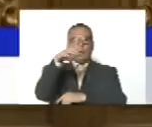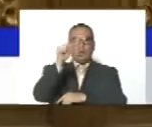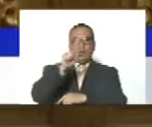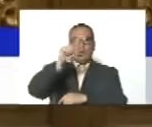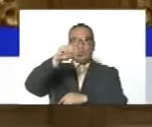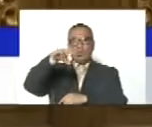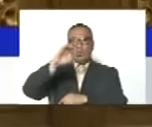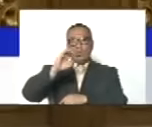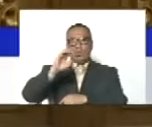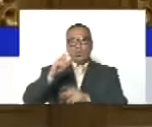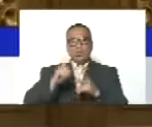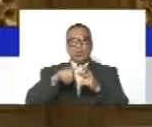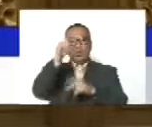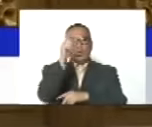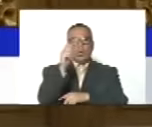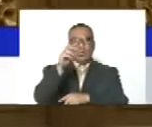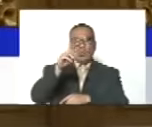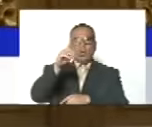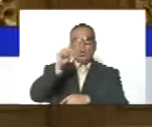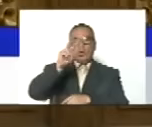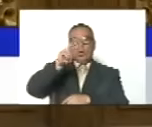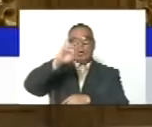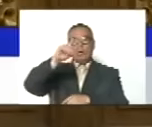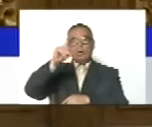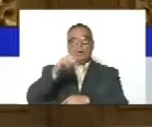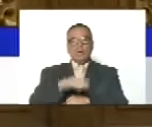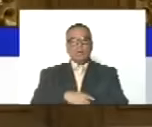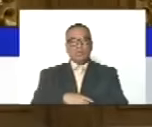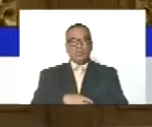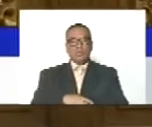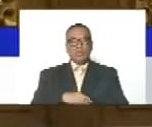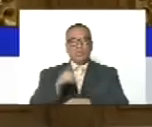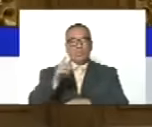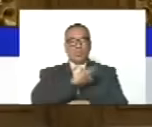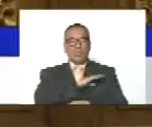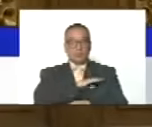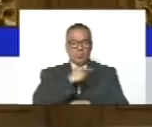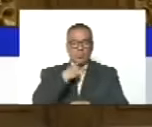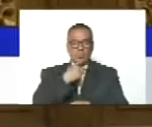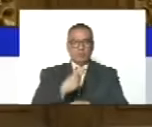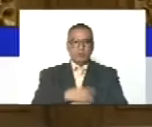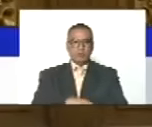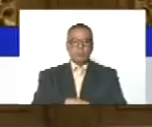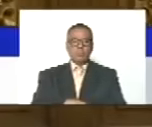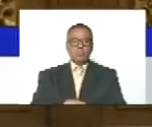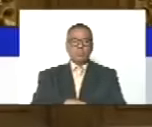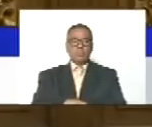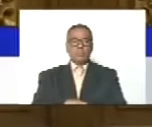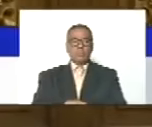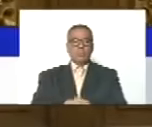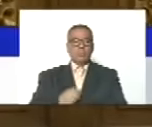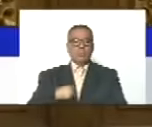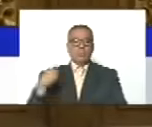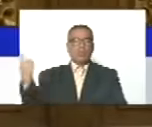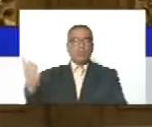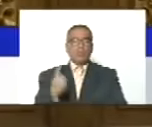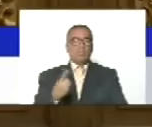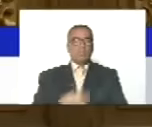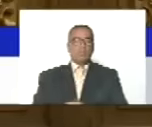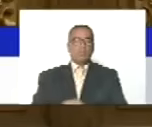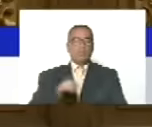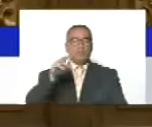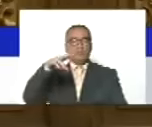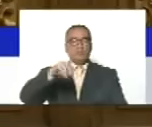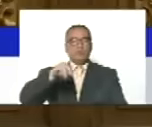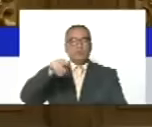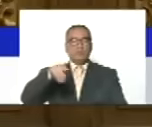Sánchez y el diputado David Jiménez, este servidor, pues, que venimos, no de